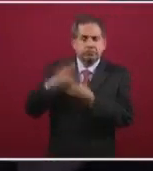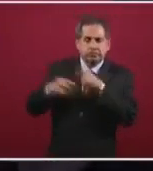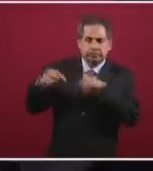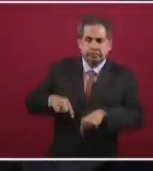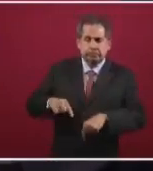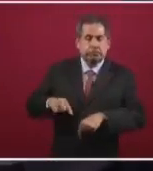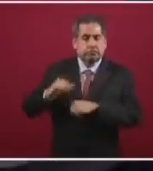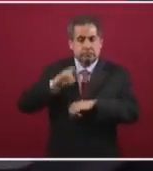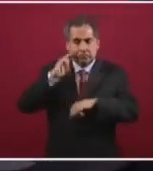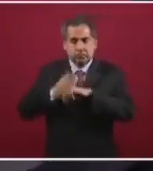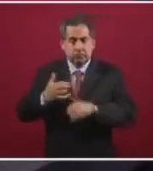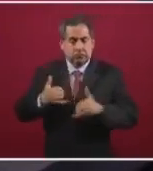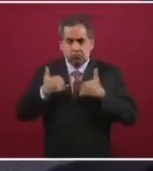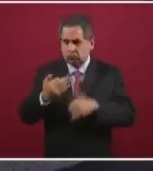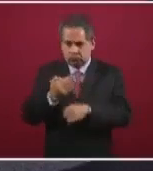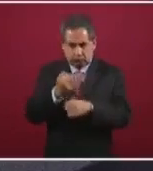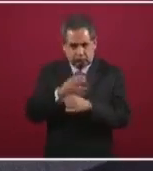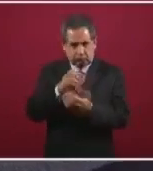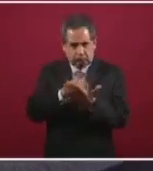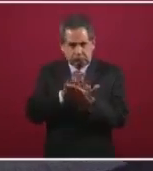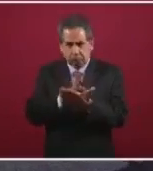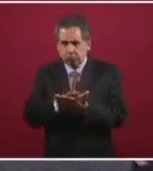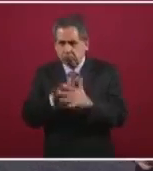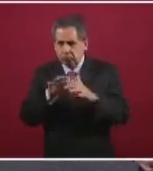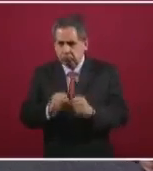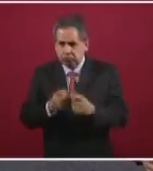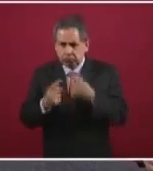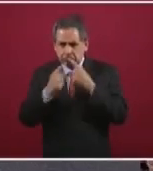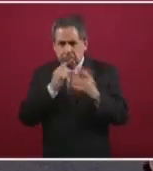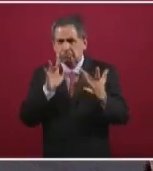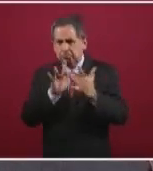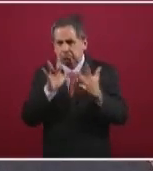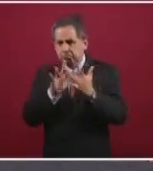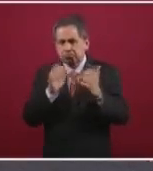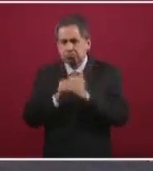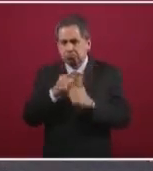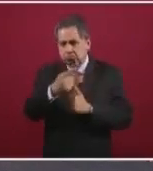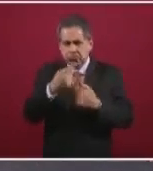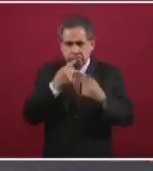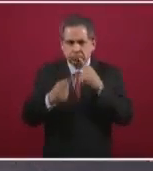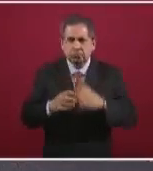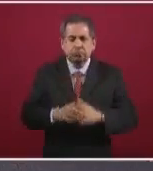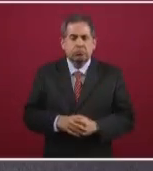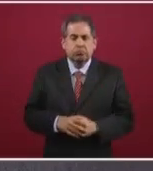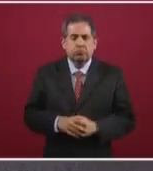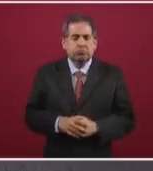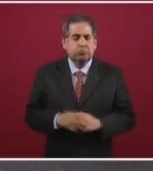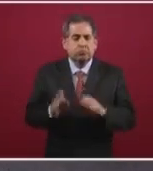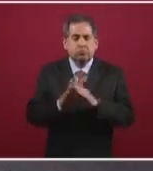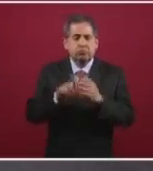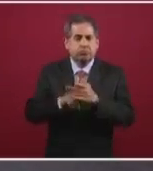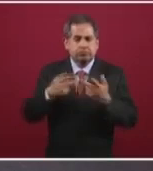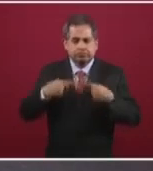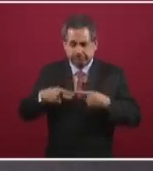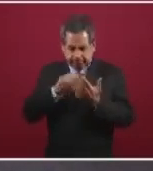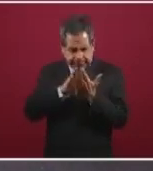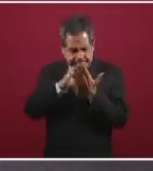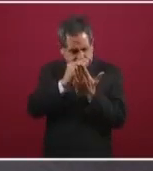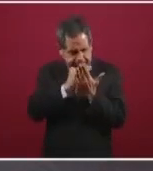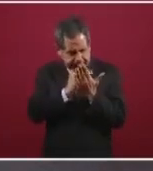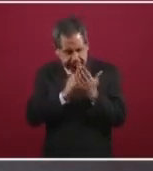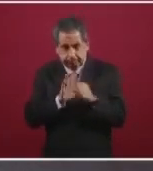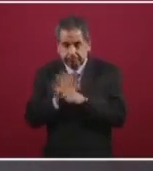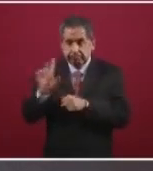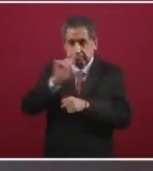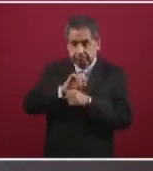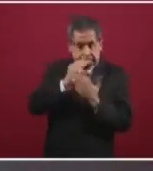mismo vamos a establecer comunicación, a ver la agenda,